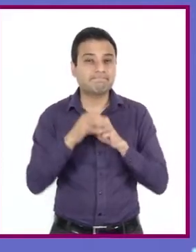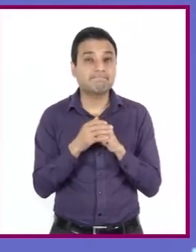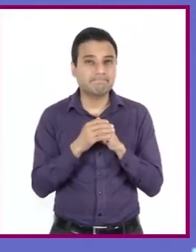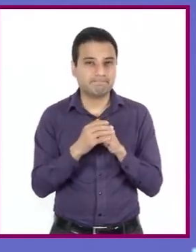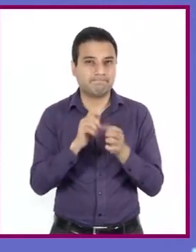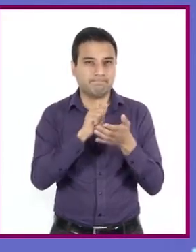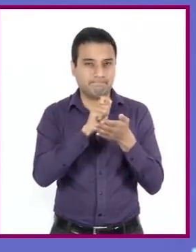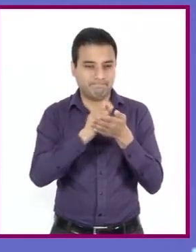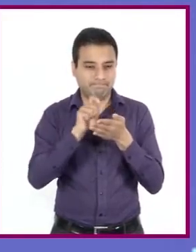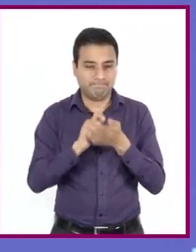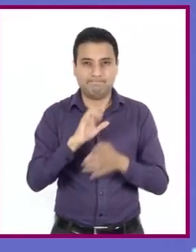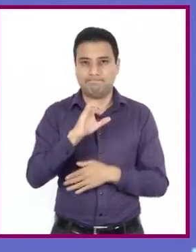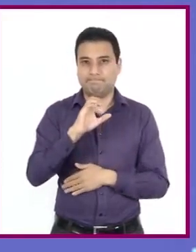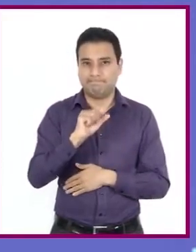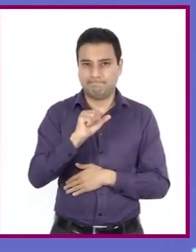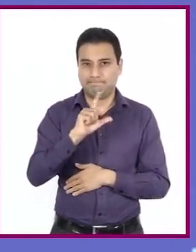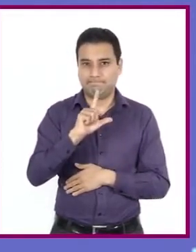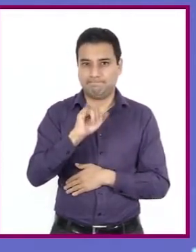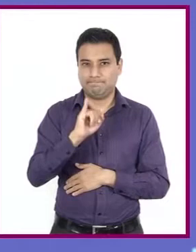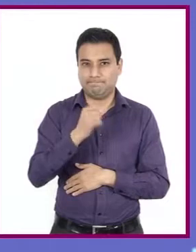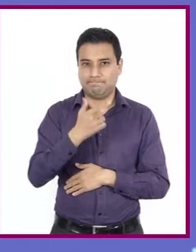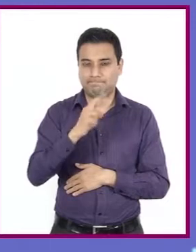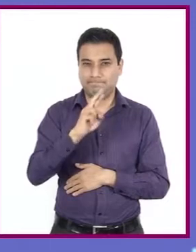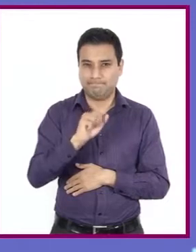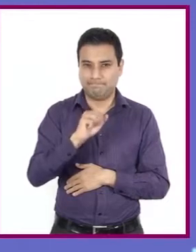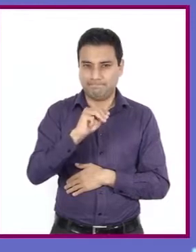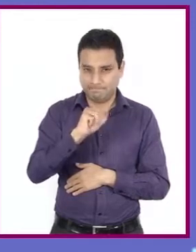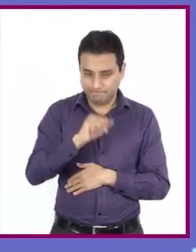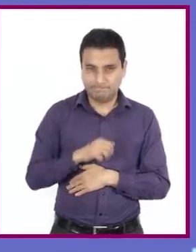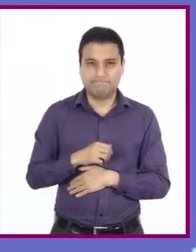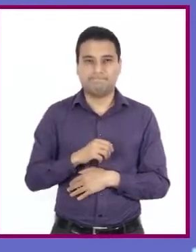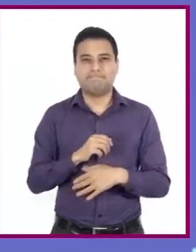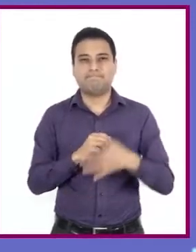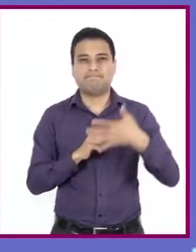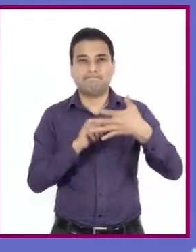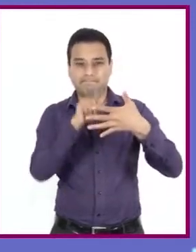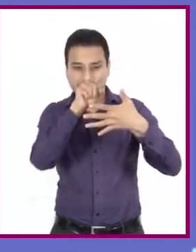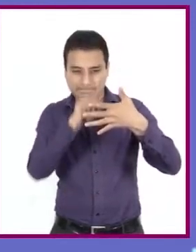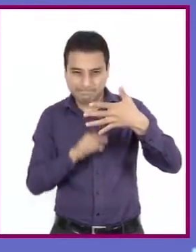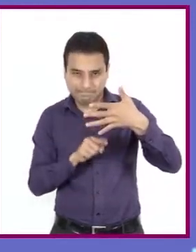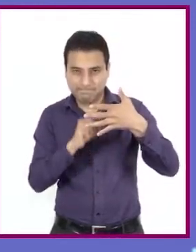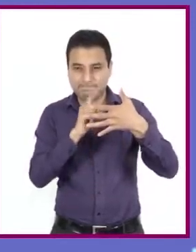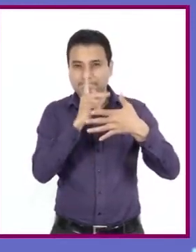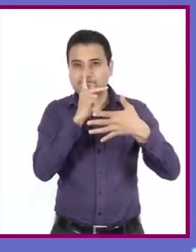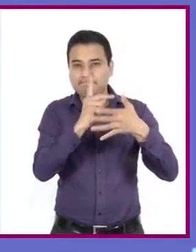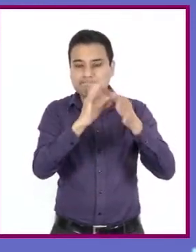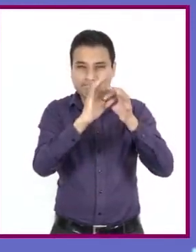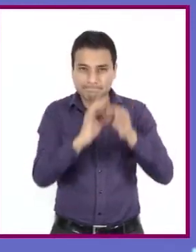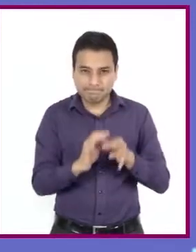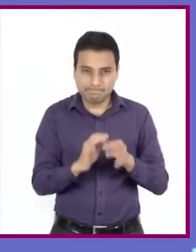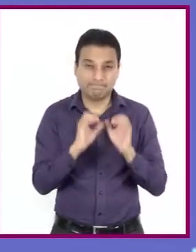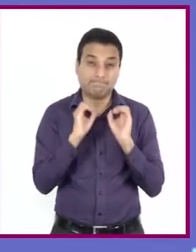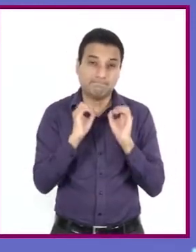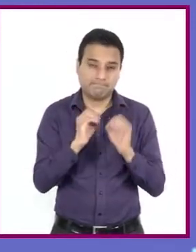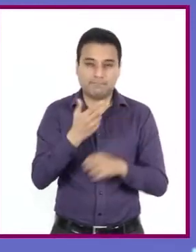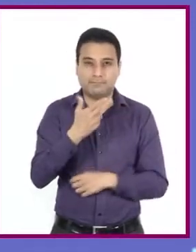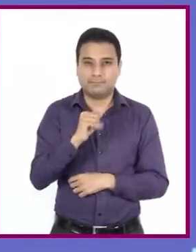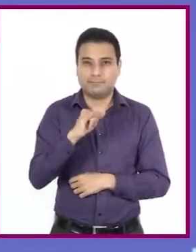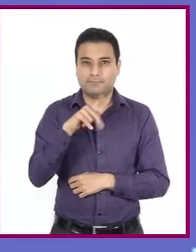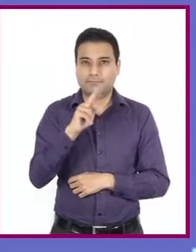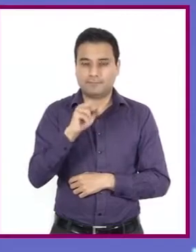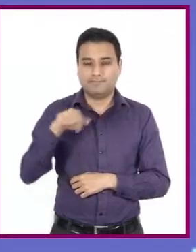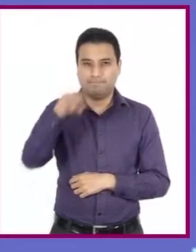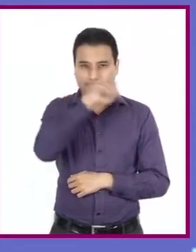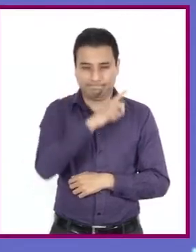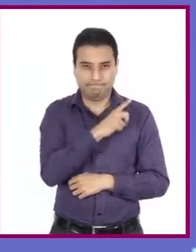caligrama, un acróstico o un haiku. Para tener éxito, deben elegir cuidadosamente el tipo de